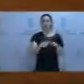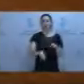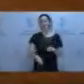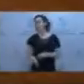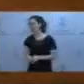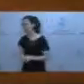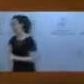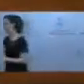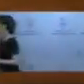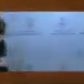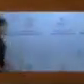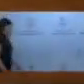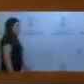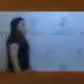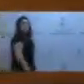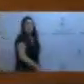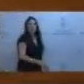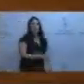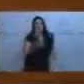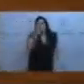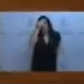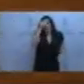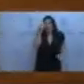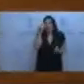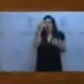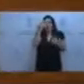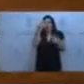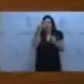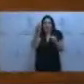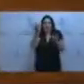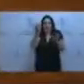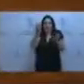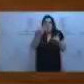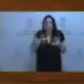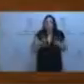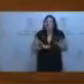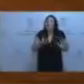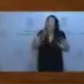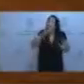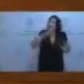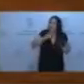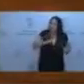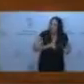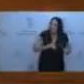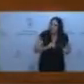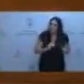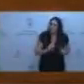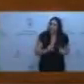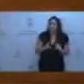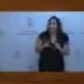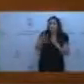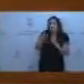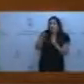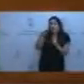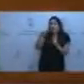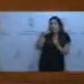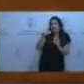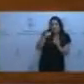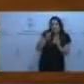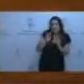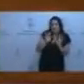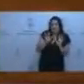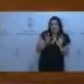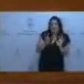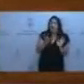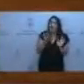Bueno, para mí carece de sentido, a no ser, y permítame, presidente, que quien hizo